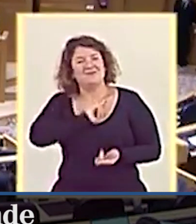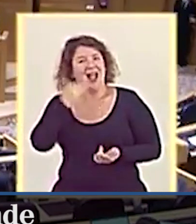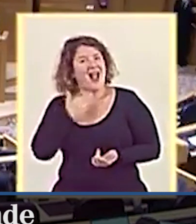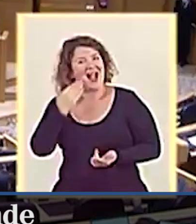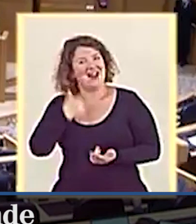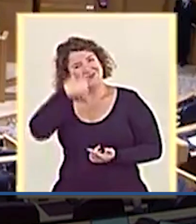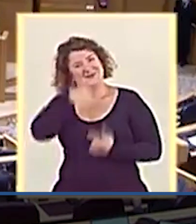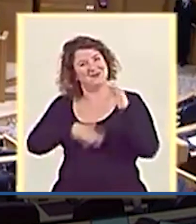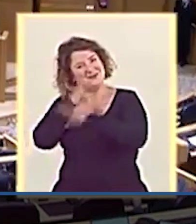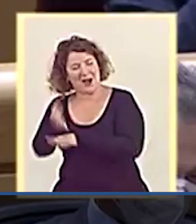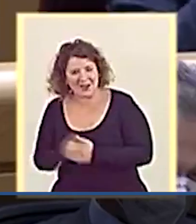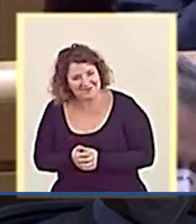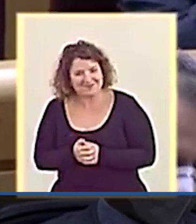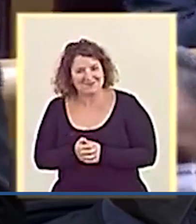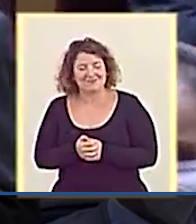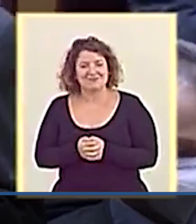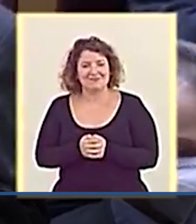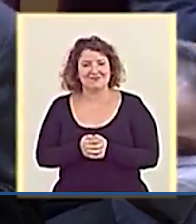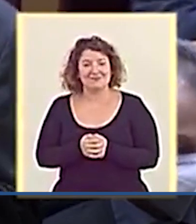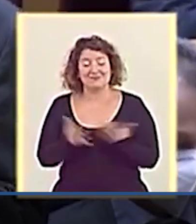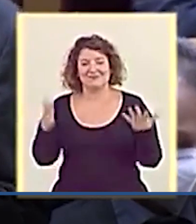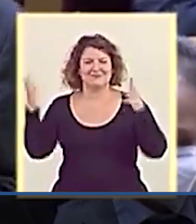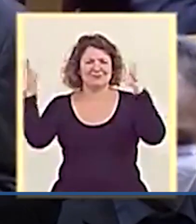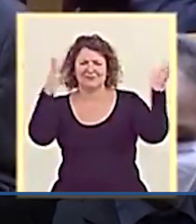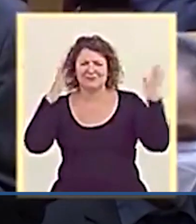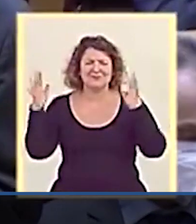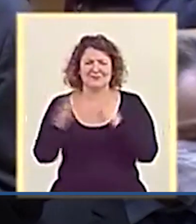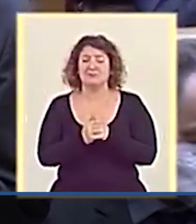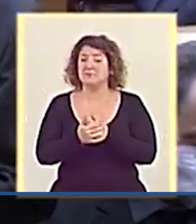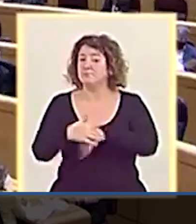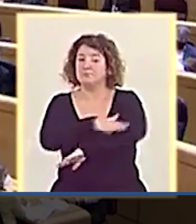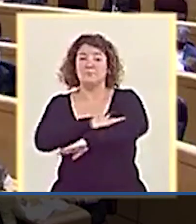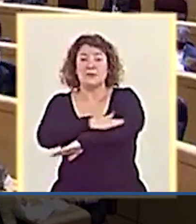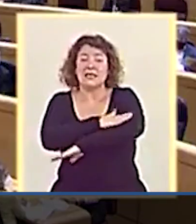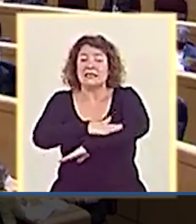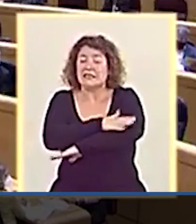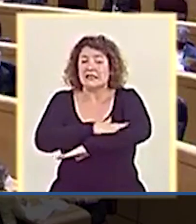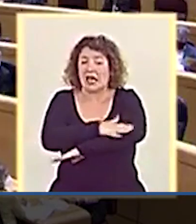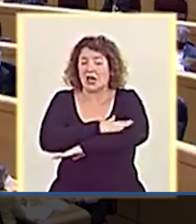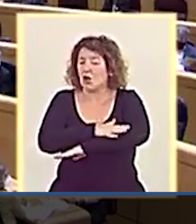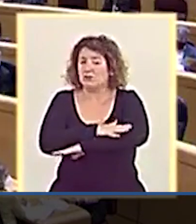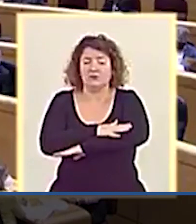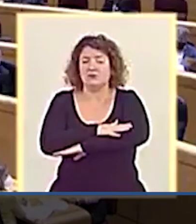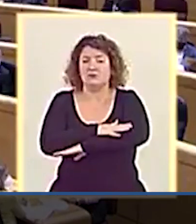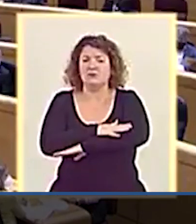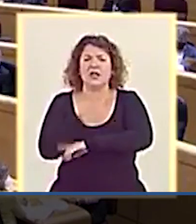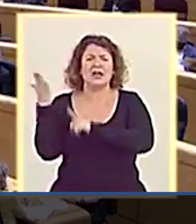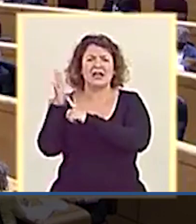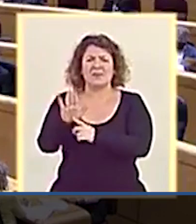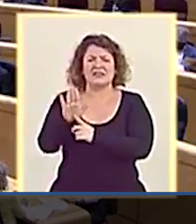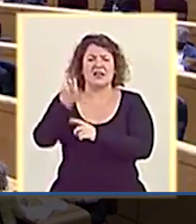hacia mi persona. El Ministerio ha estado magníficamente